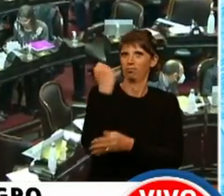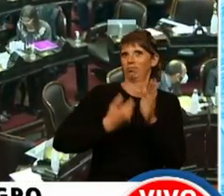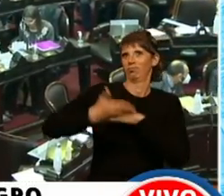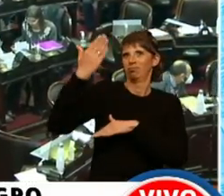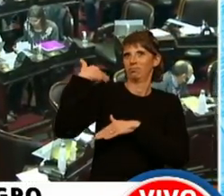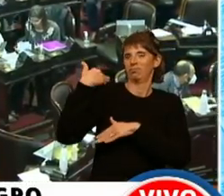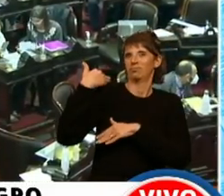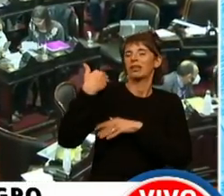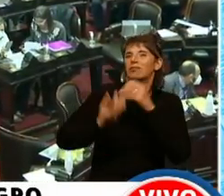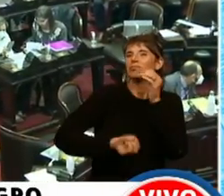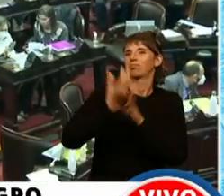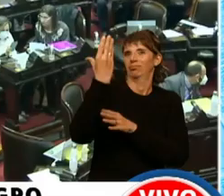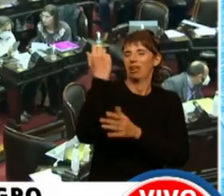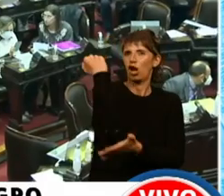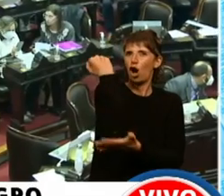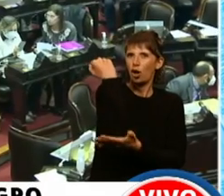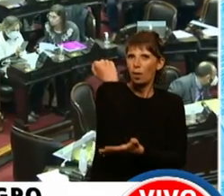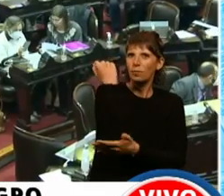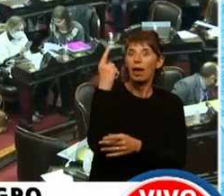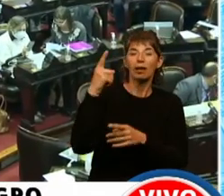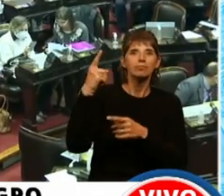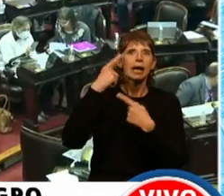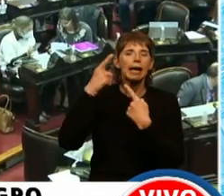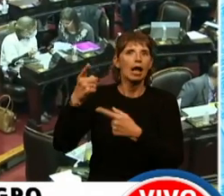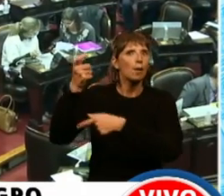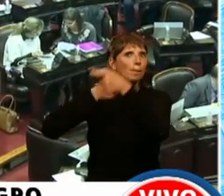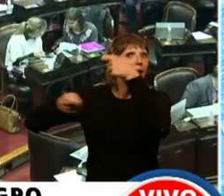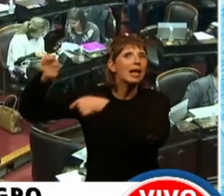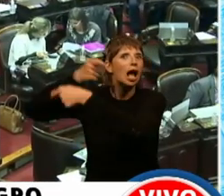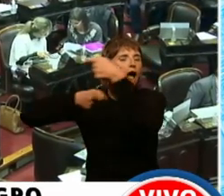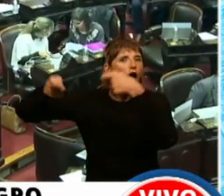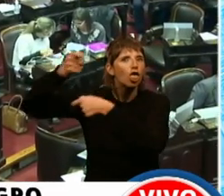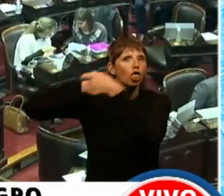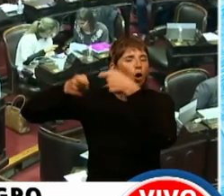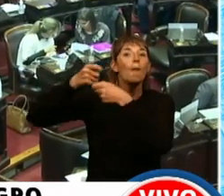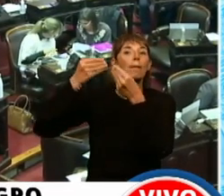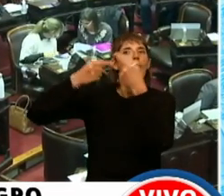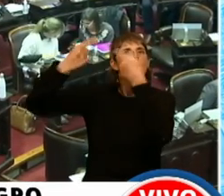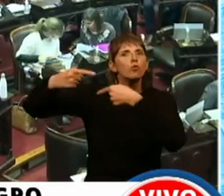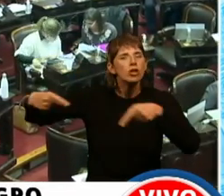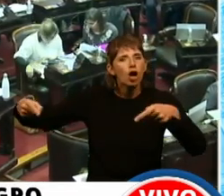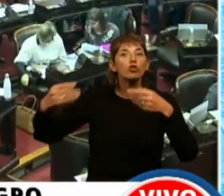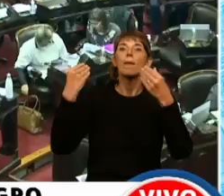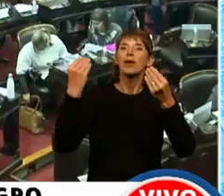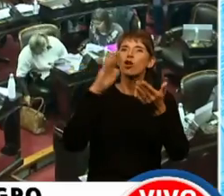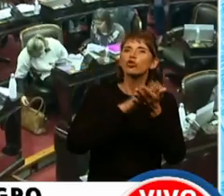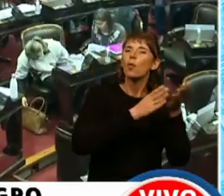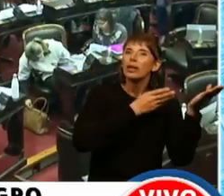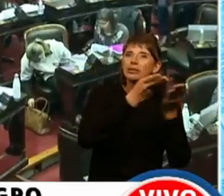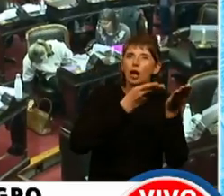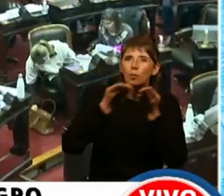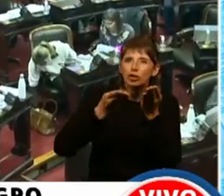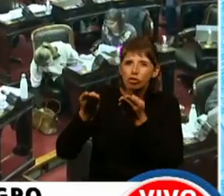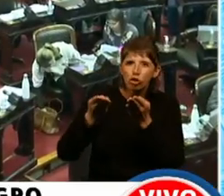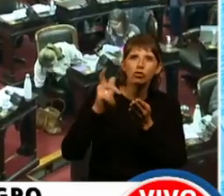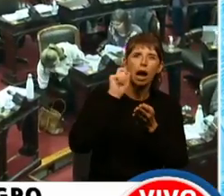que fueron liberales justamente creyeron en el mercado para muchos bienes pero para algunas de los servicios reconocieron